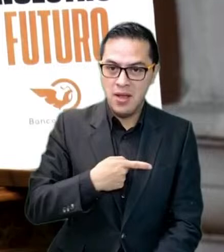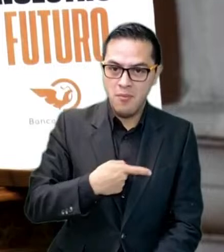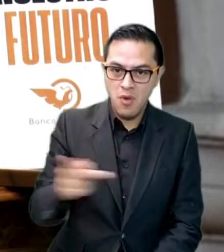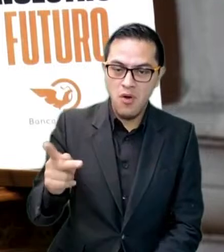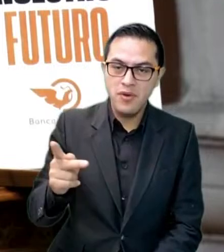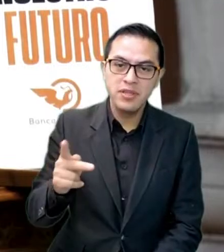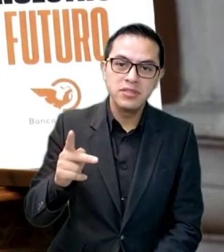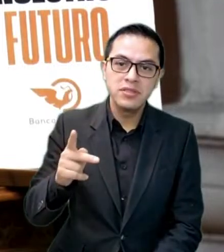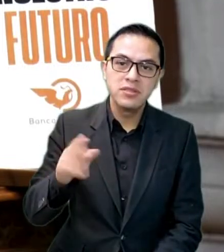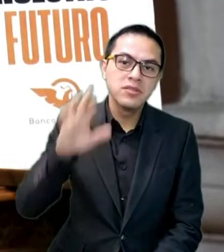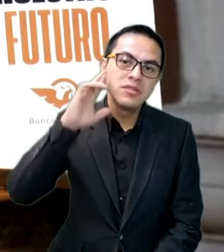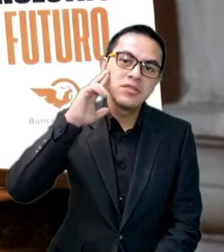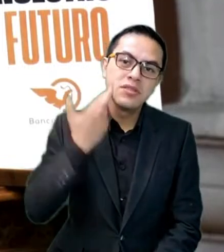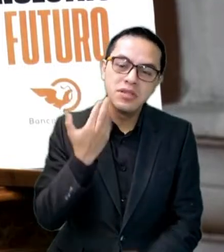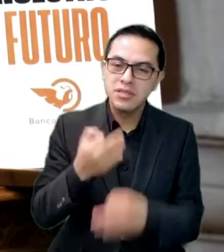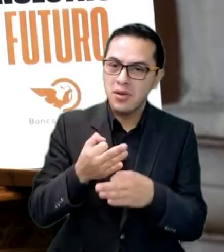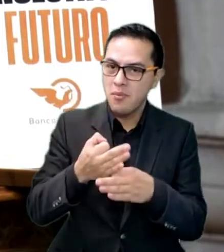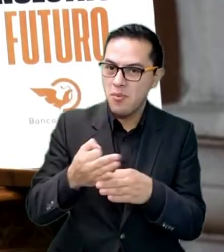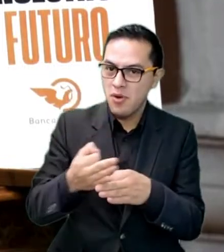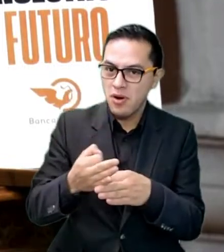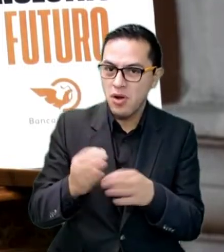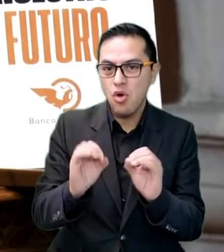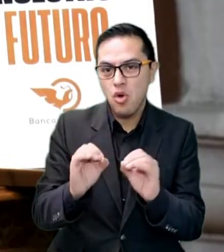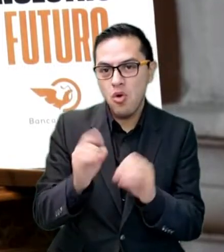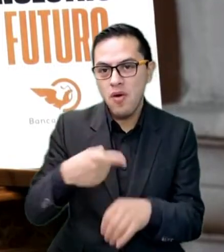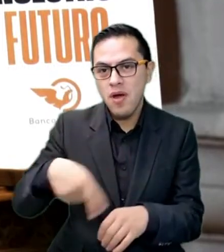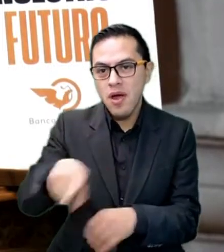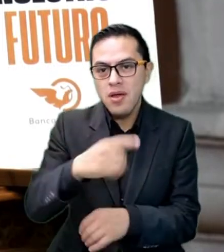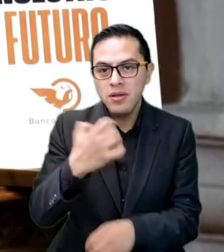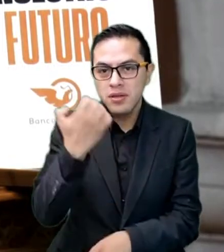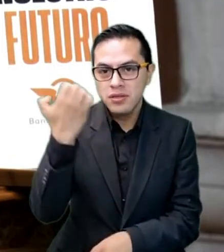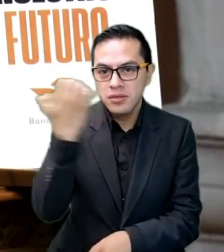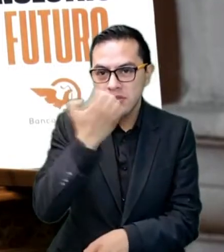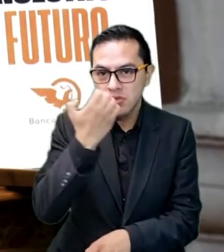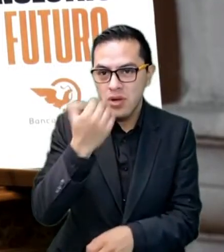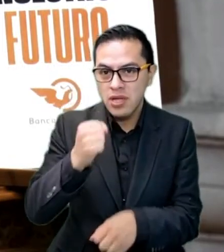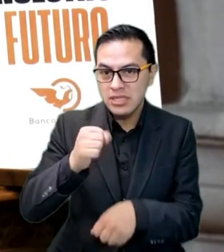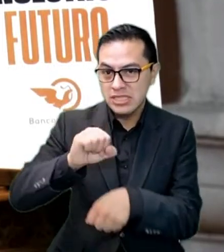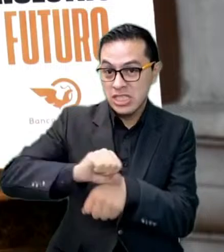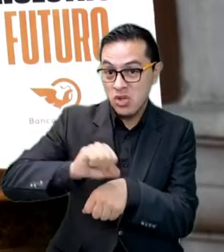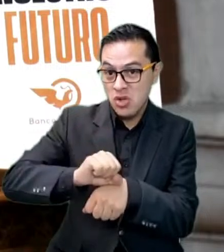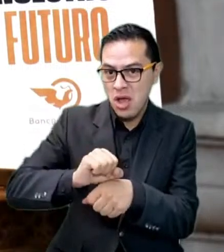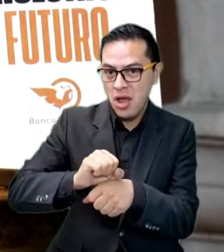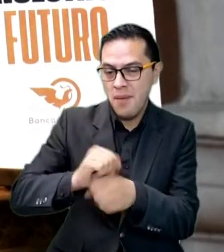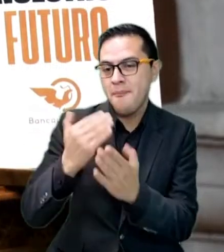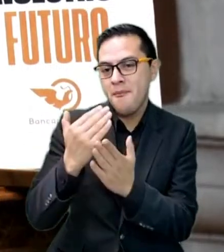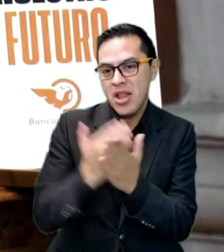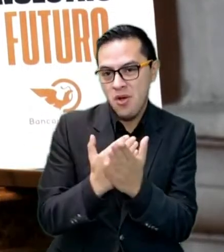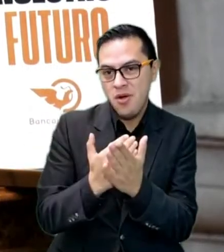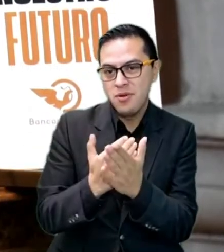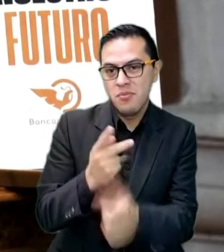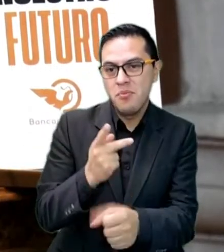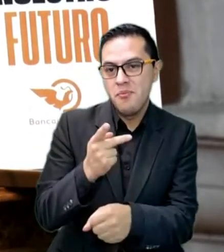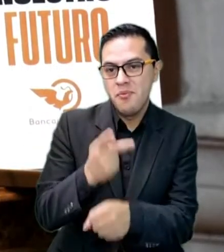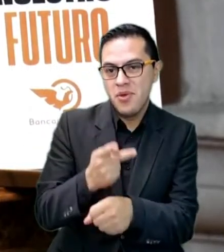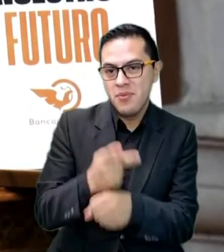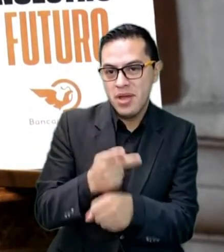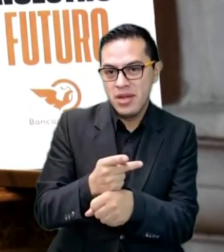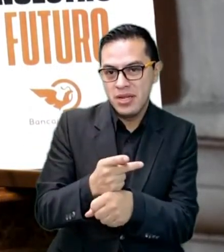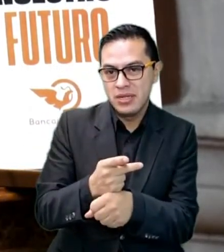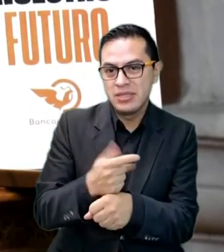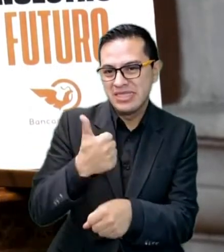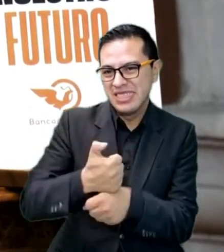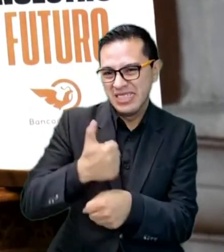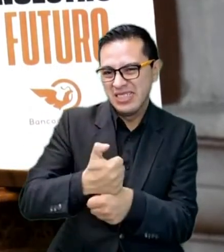morena y con formación educativa menor a secundaria. Estas son las personas que llenan